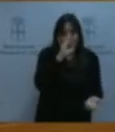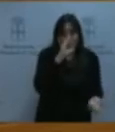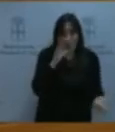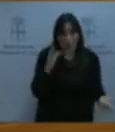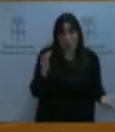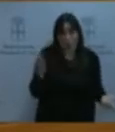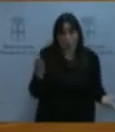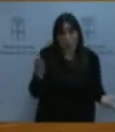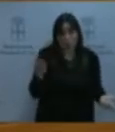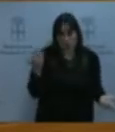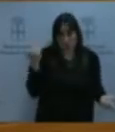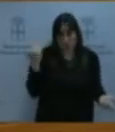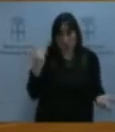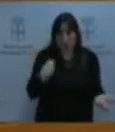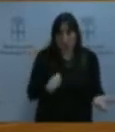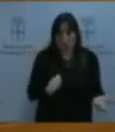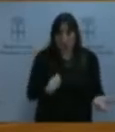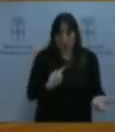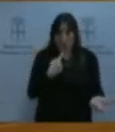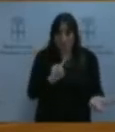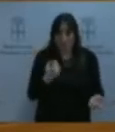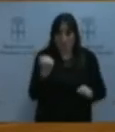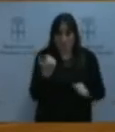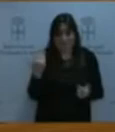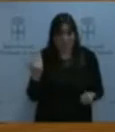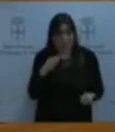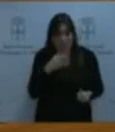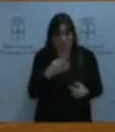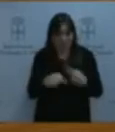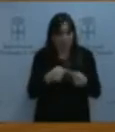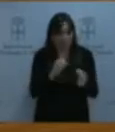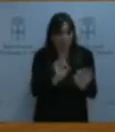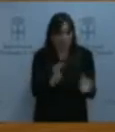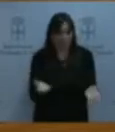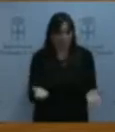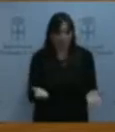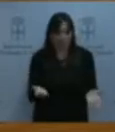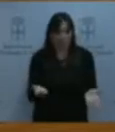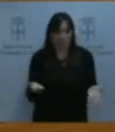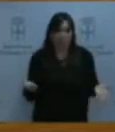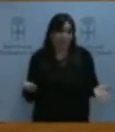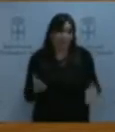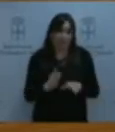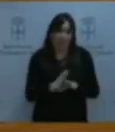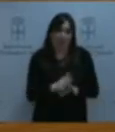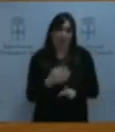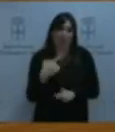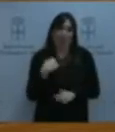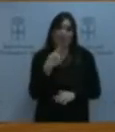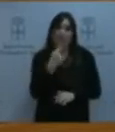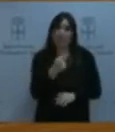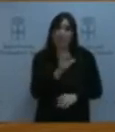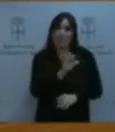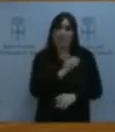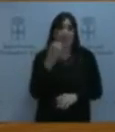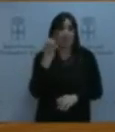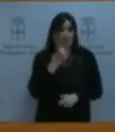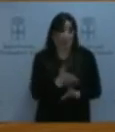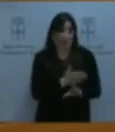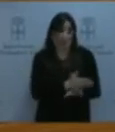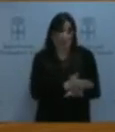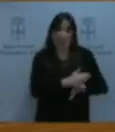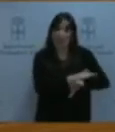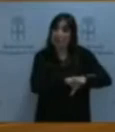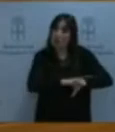aquel momento. Pero bueno, en todo caso, se lo he dicho al señor Llamazares, que el Gobierno prepara leyes de crédito,